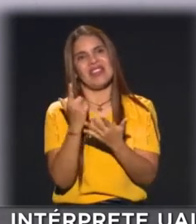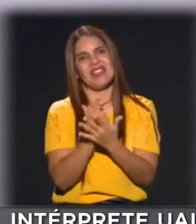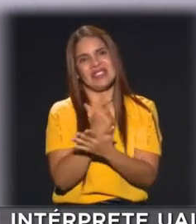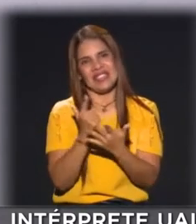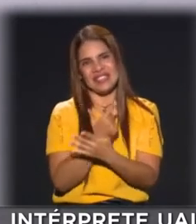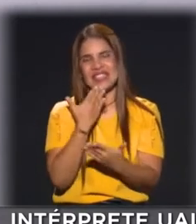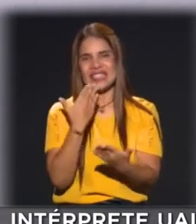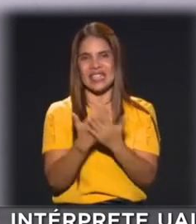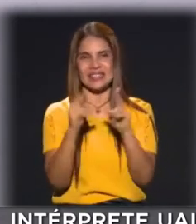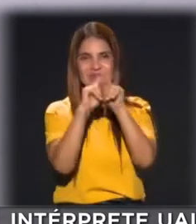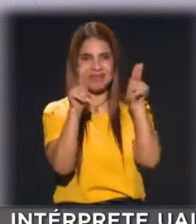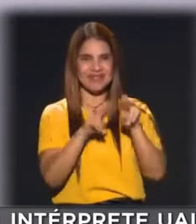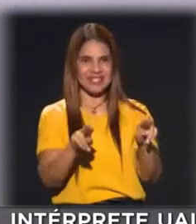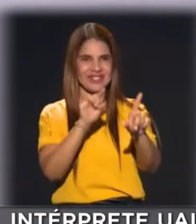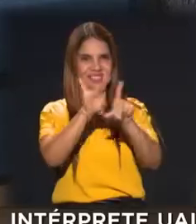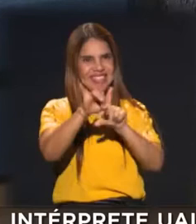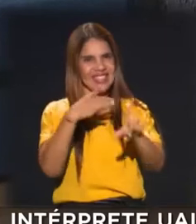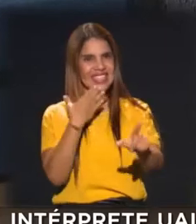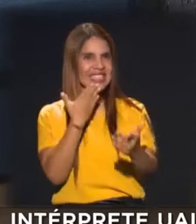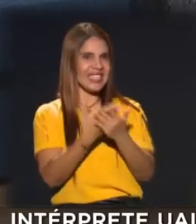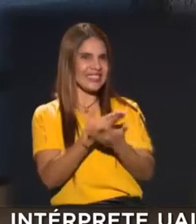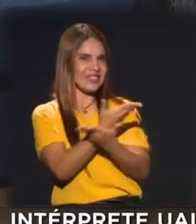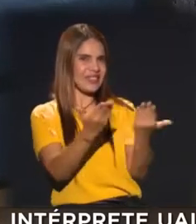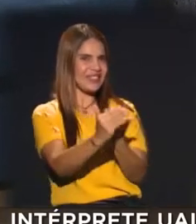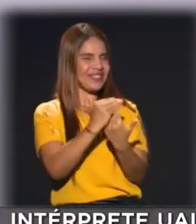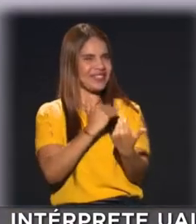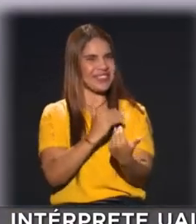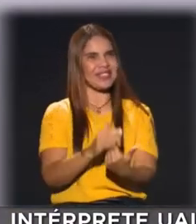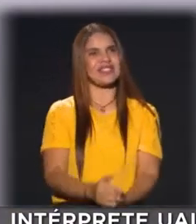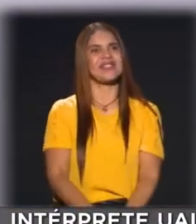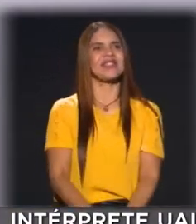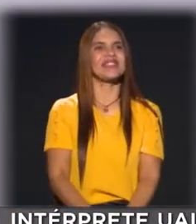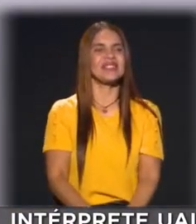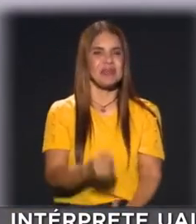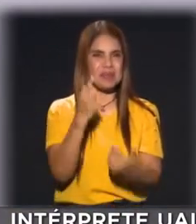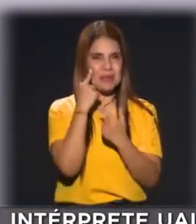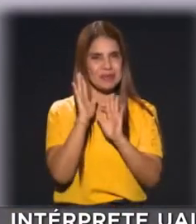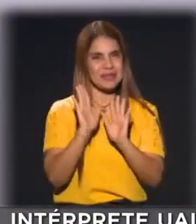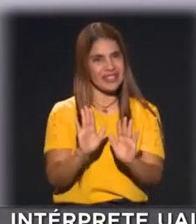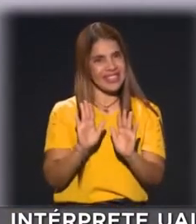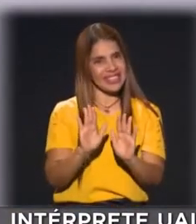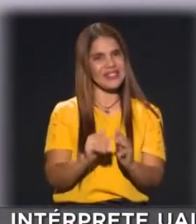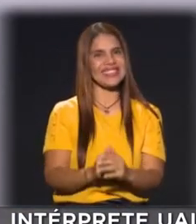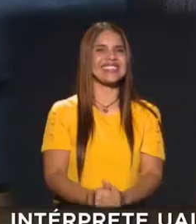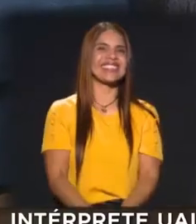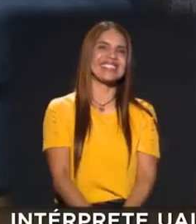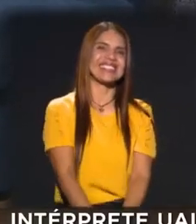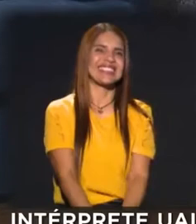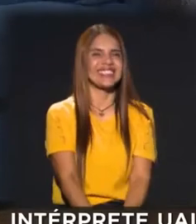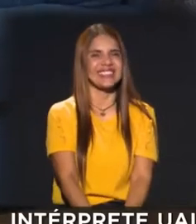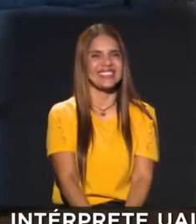compartir en familia desde la virtualidad. Claro que sí, muchas gracias a ustedes. Los invito a que hagamos unos mensajes institucionales y ya